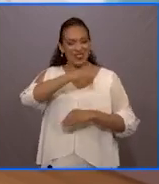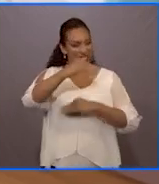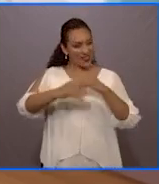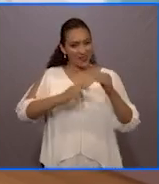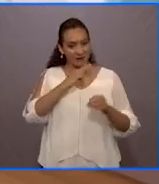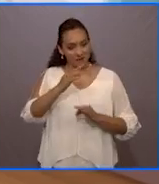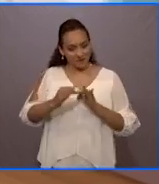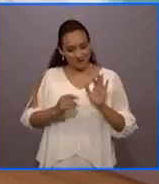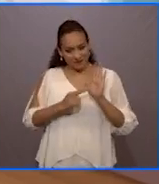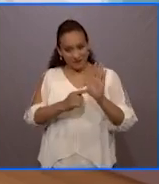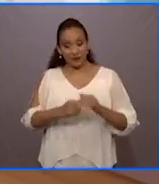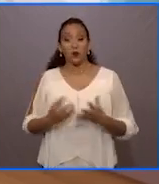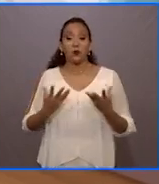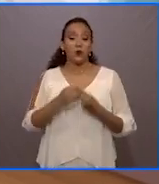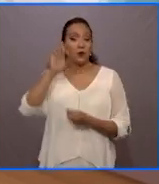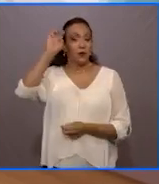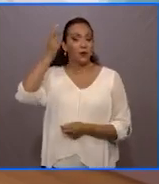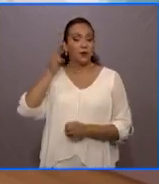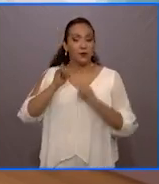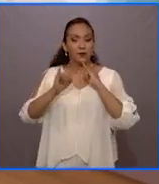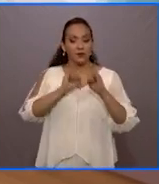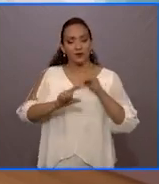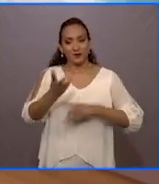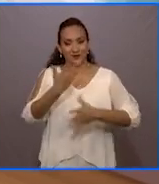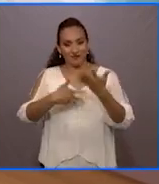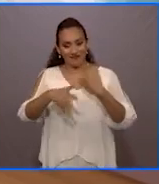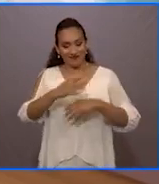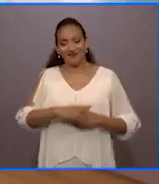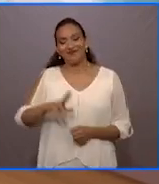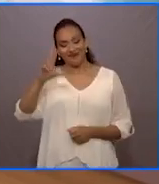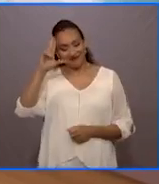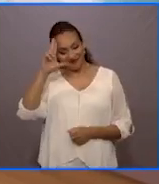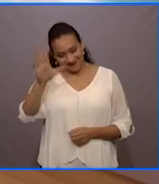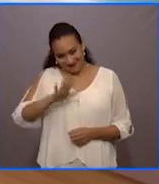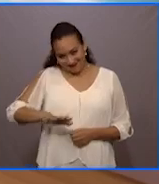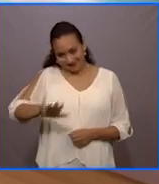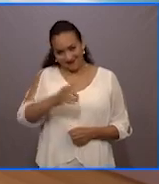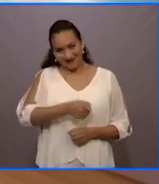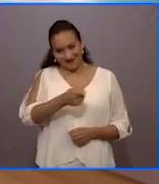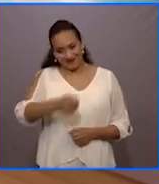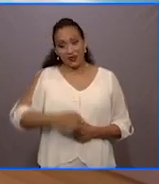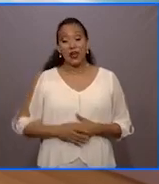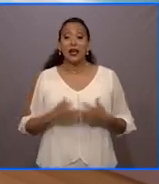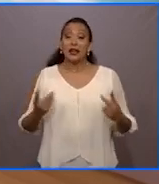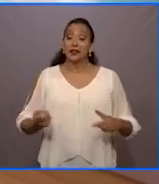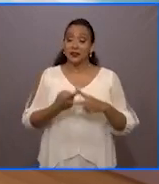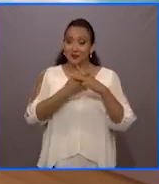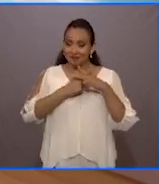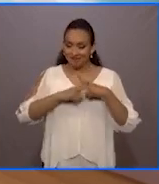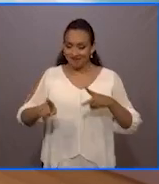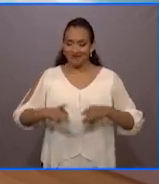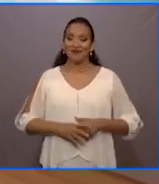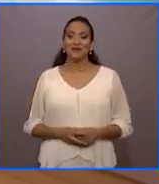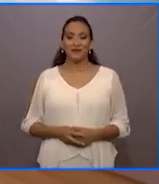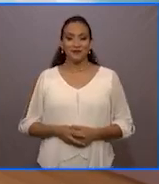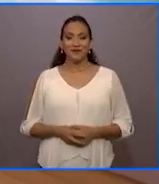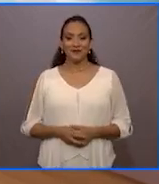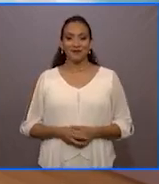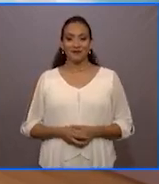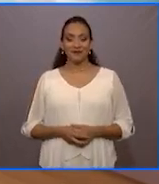federales. Eusiris Rostro en la interpretación en lengua de señas mexicana. Vámonos con todas las